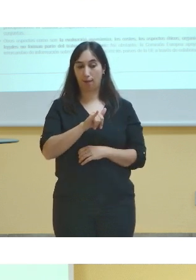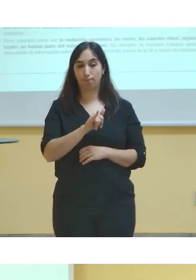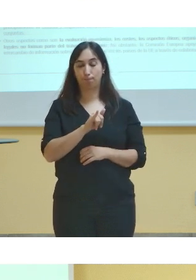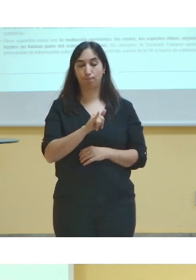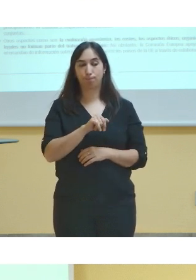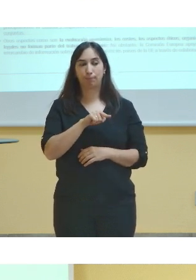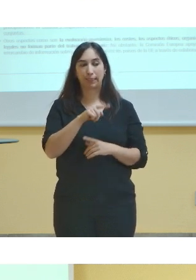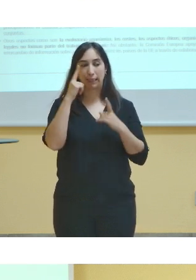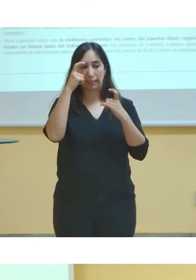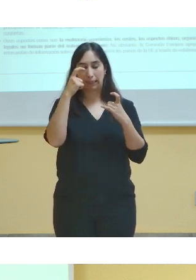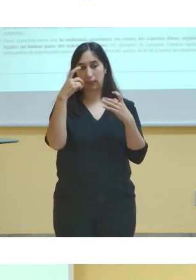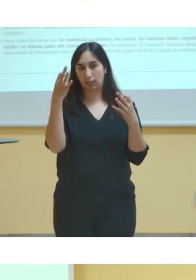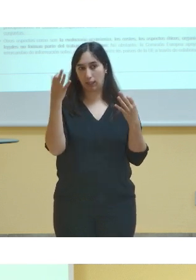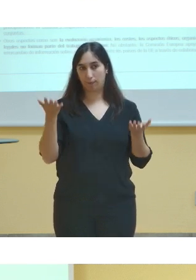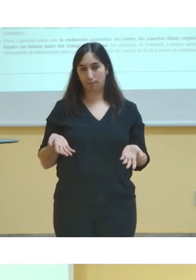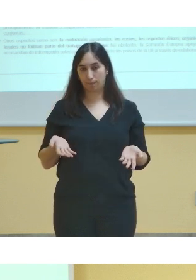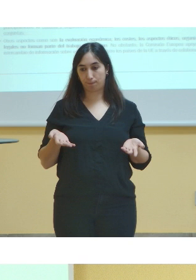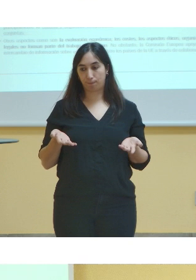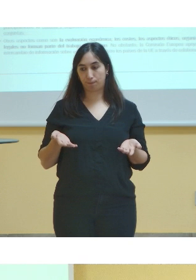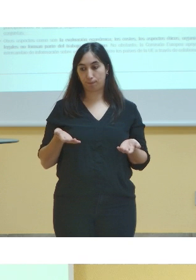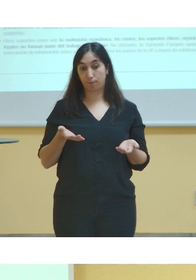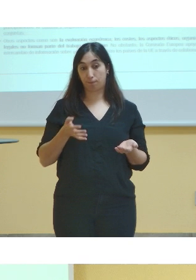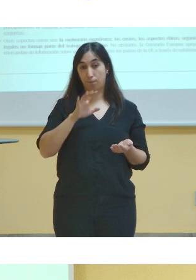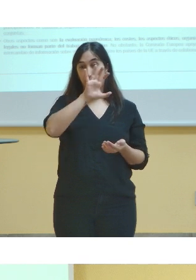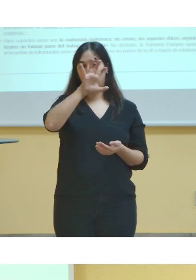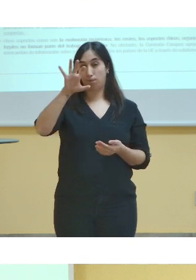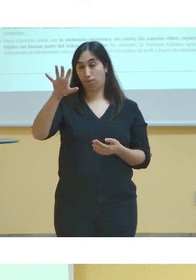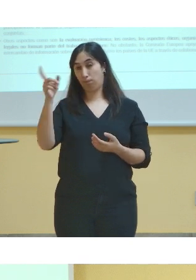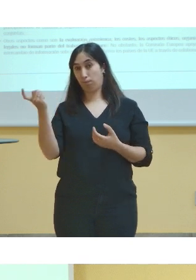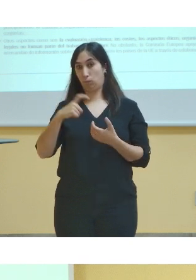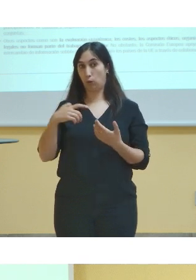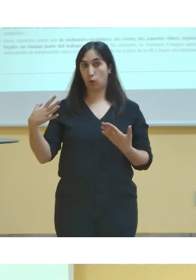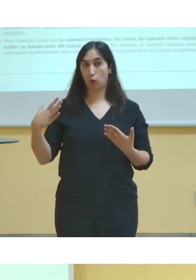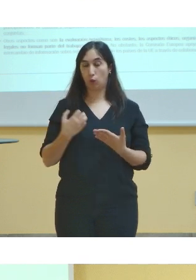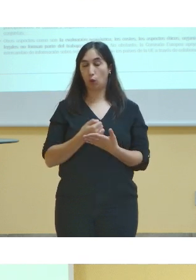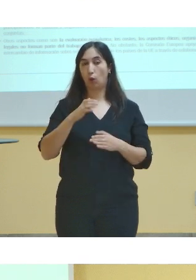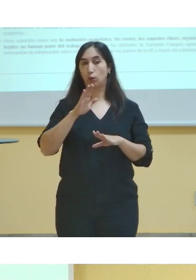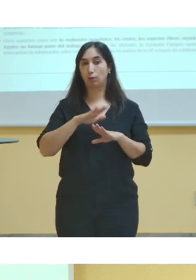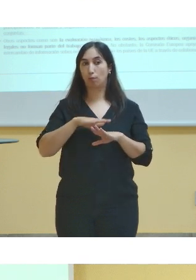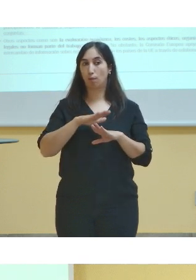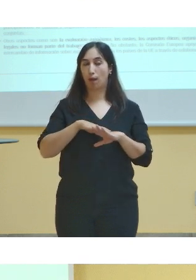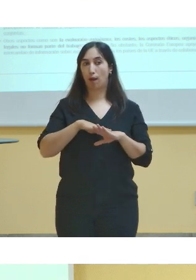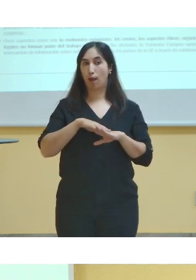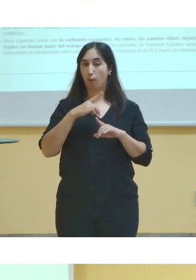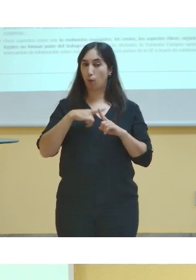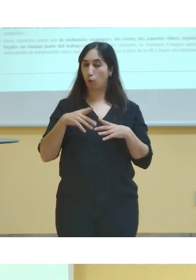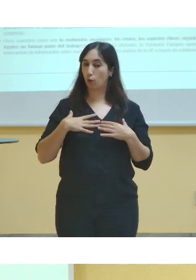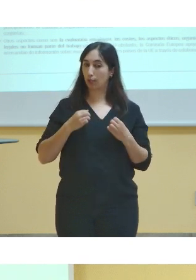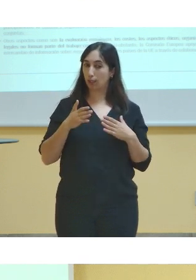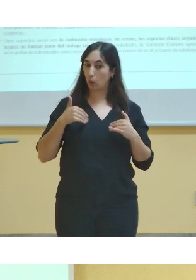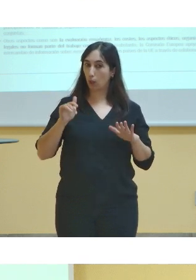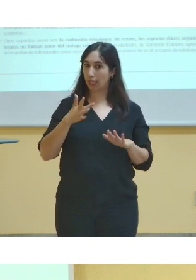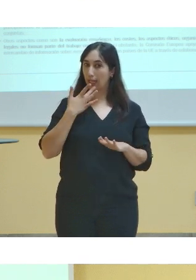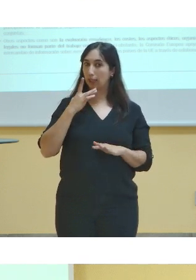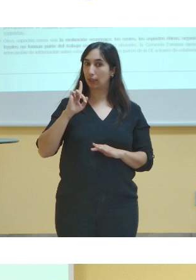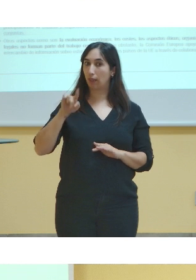que lo que está intentando es que todos los Estados miembros participen en la evaluación de cualquier producto sanitario que se